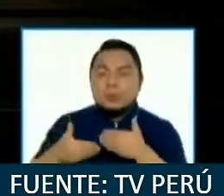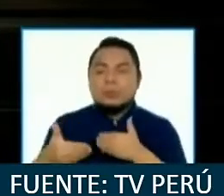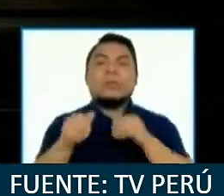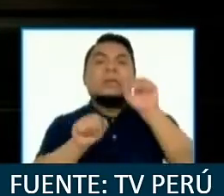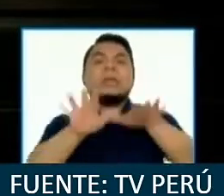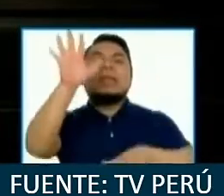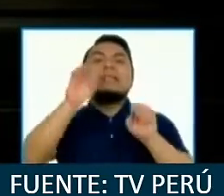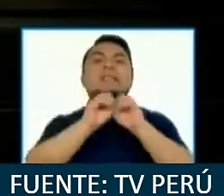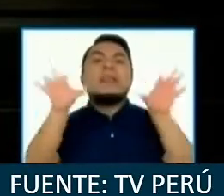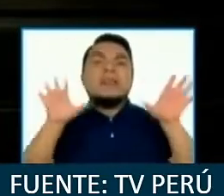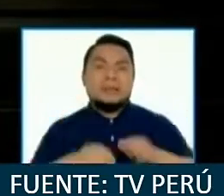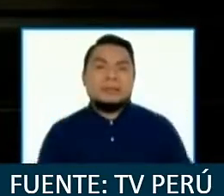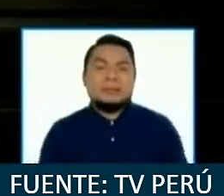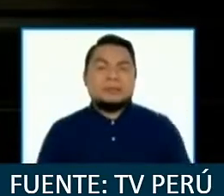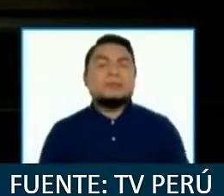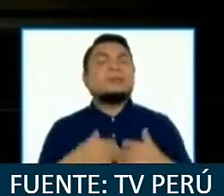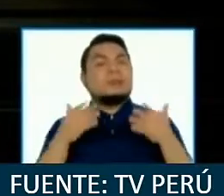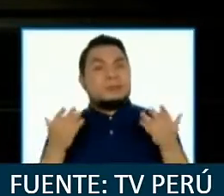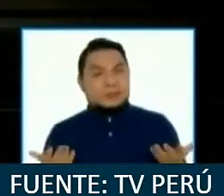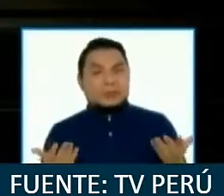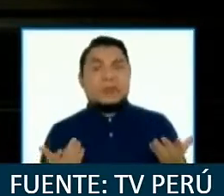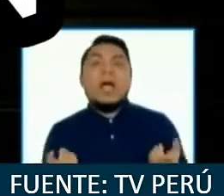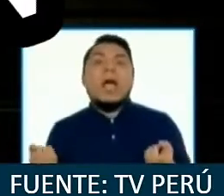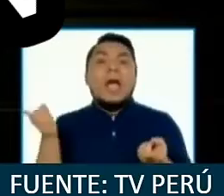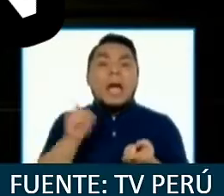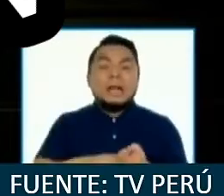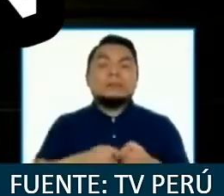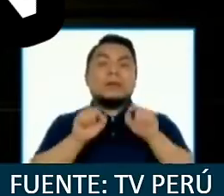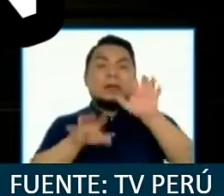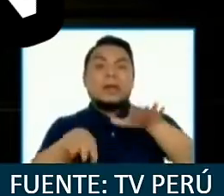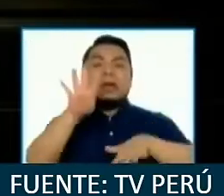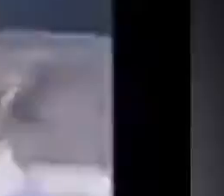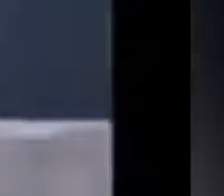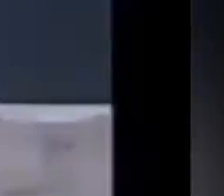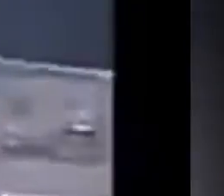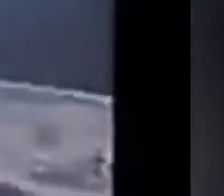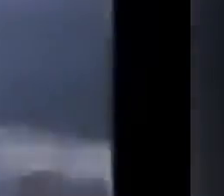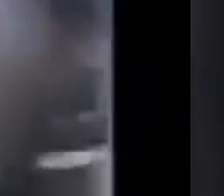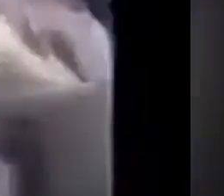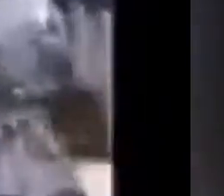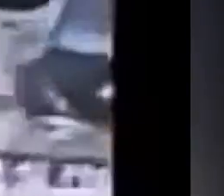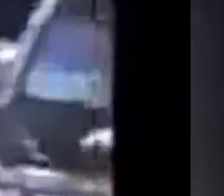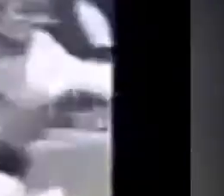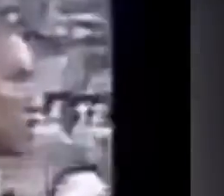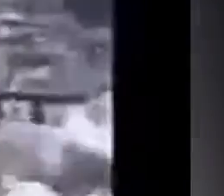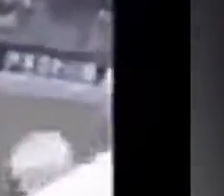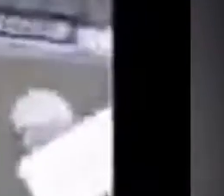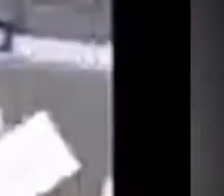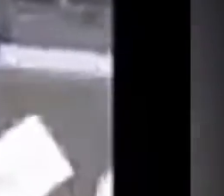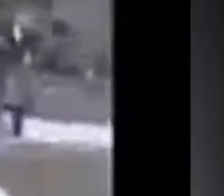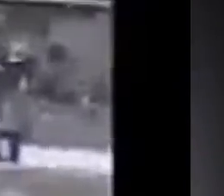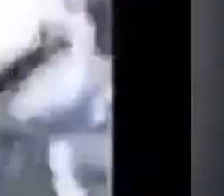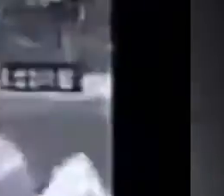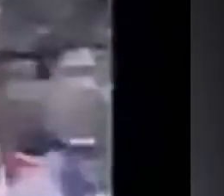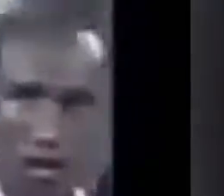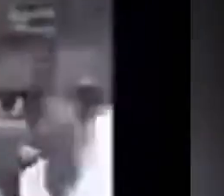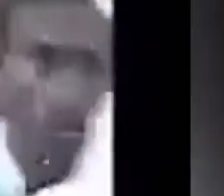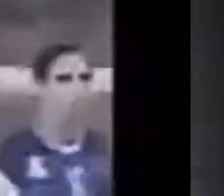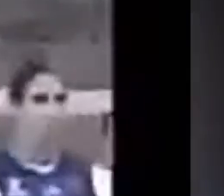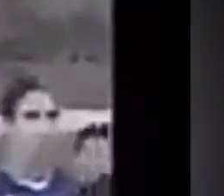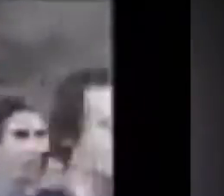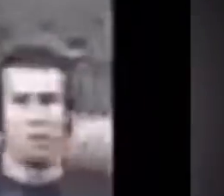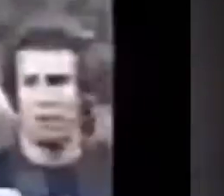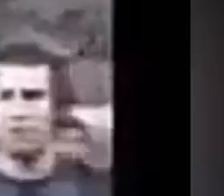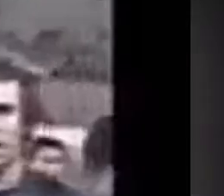de 15 días, es decir, hasta el 14 de febrero. ¡Eres un cagón, eres! ¡Eres un cagón! ¿Sabes por qué? ¡Eres un